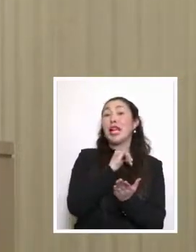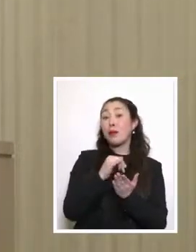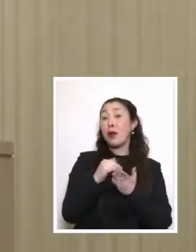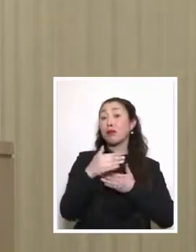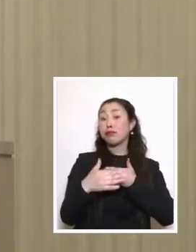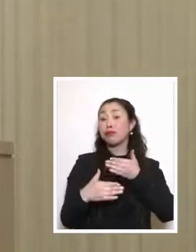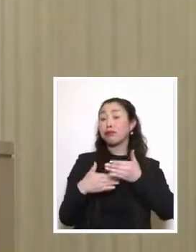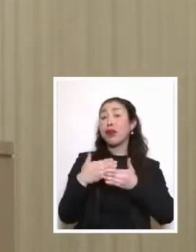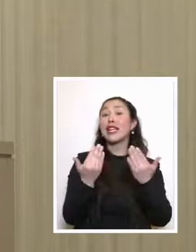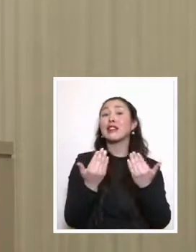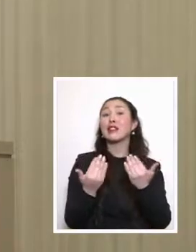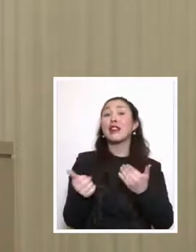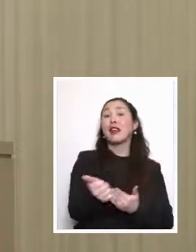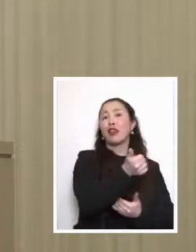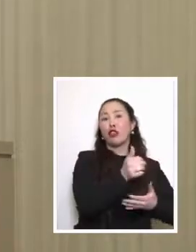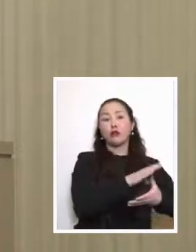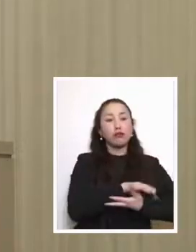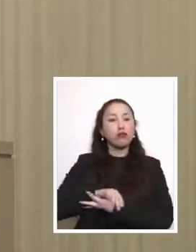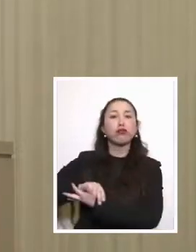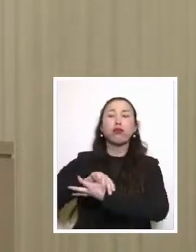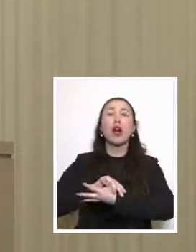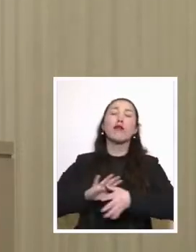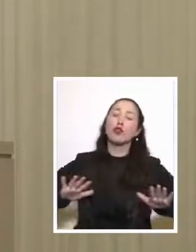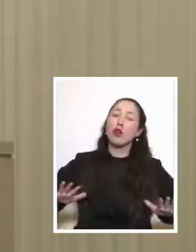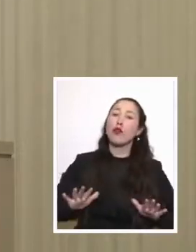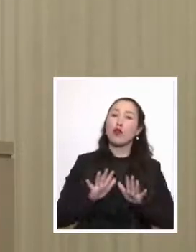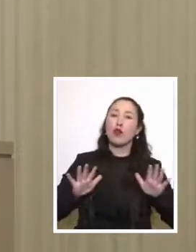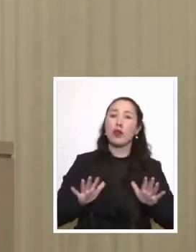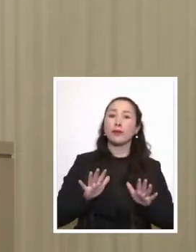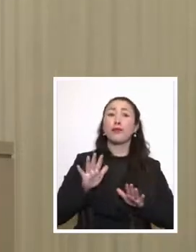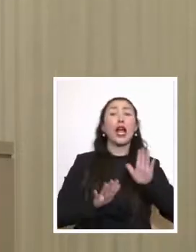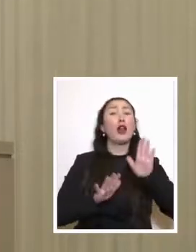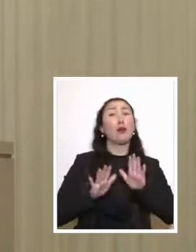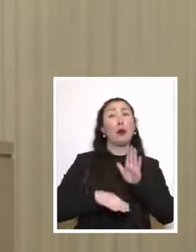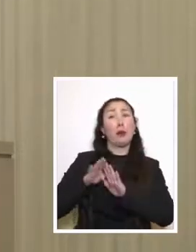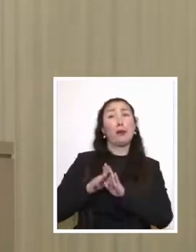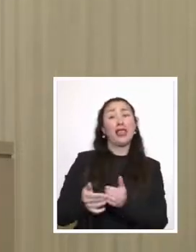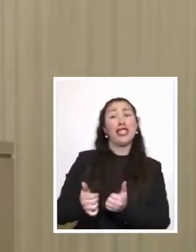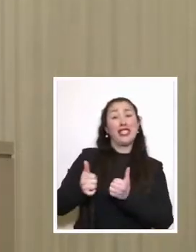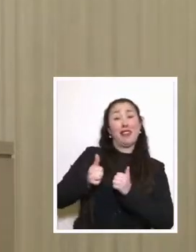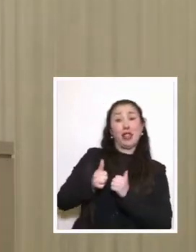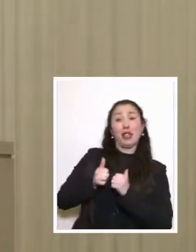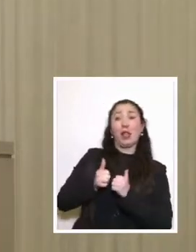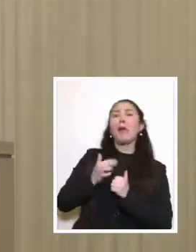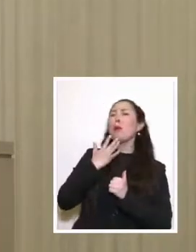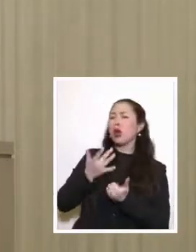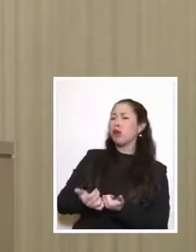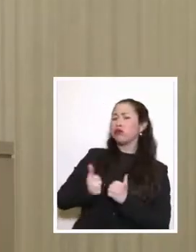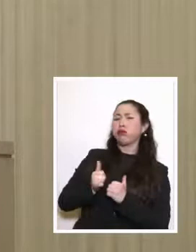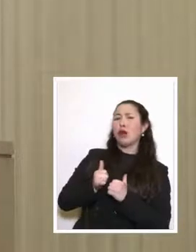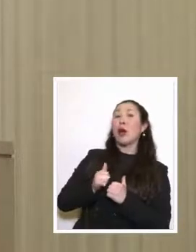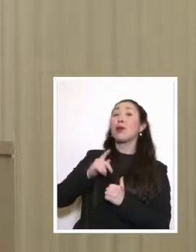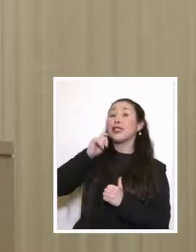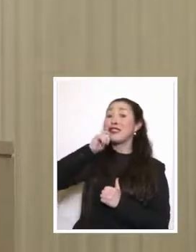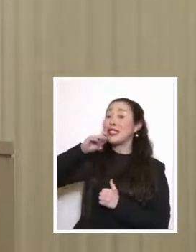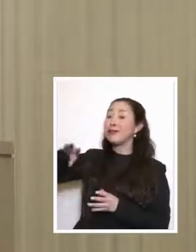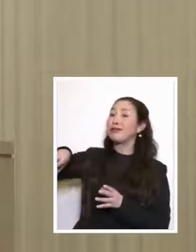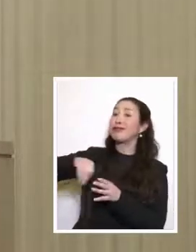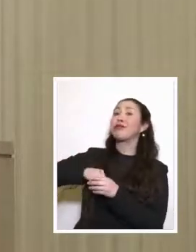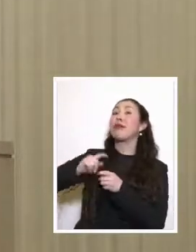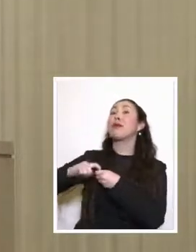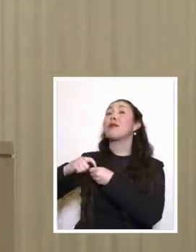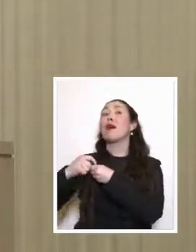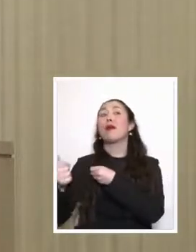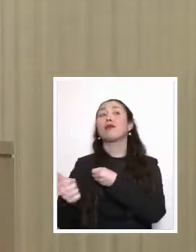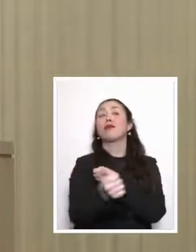requiere de un esfuerzo colectivo, tal vez uno de los aspectos más desafiantes porque involucra a muchos y a muchas, es